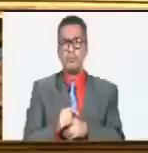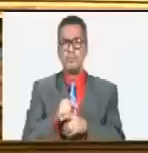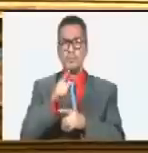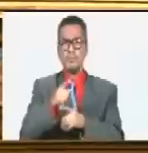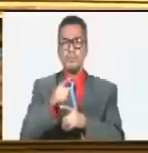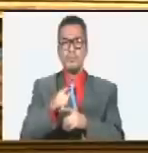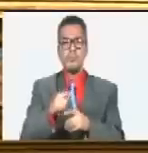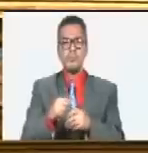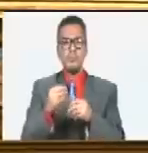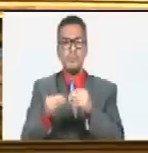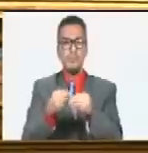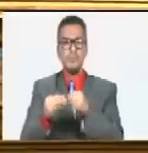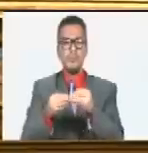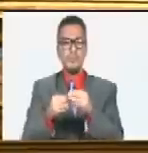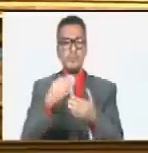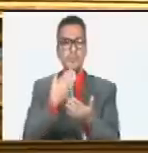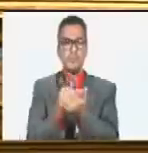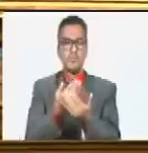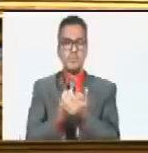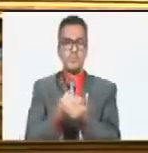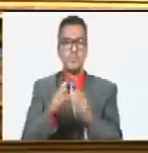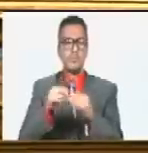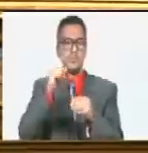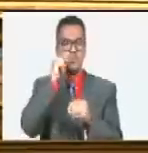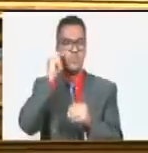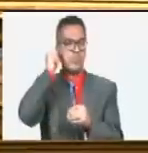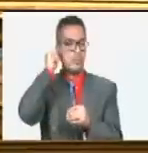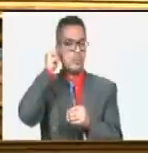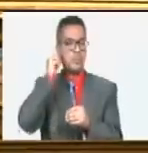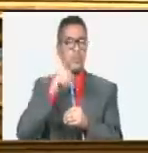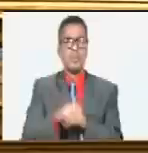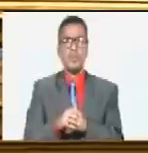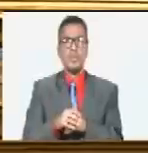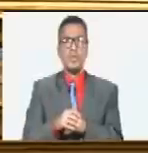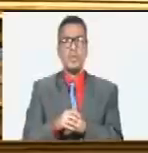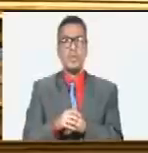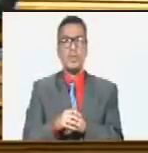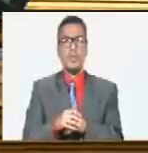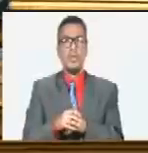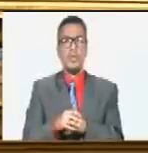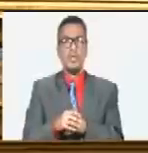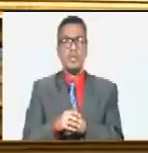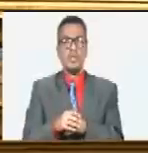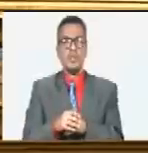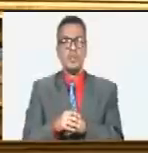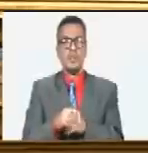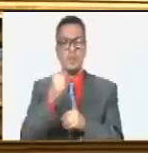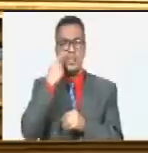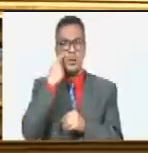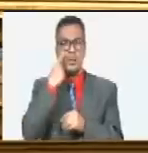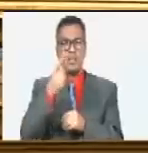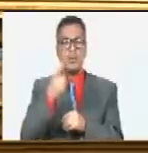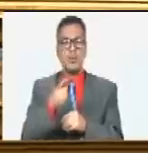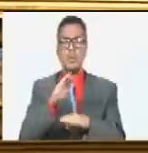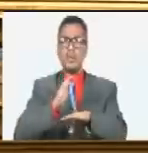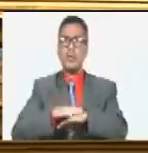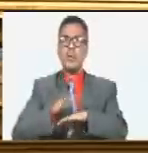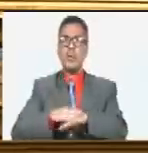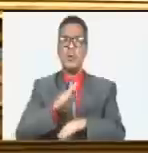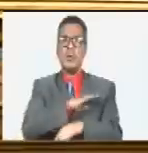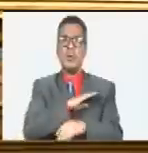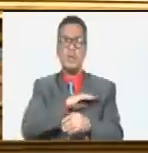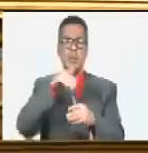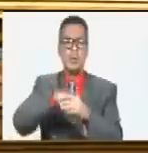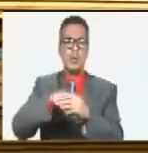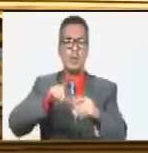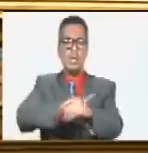las testigas en ese caso eran monjas, porque era un colegio de monjas, para ver qué había pasado por mi voto por la Liga Socialista, con